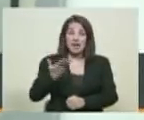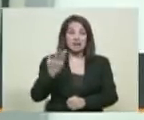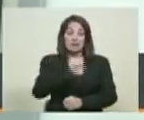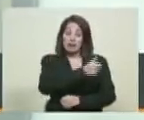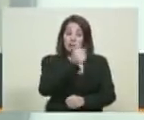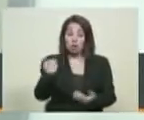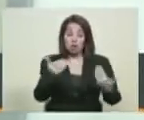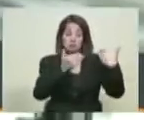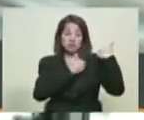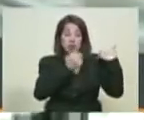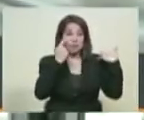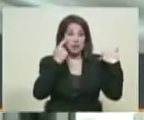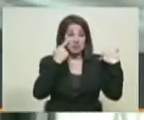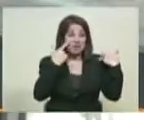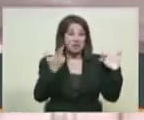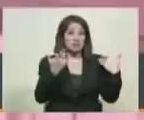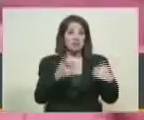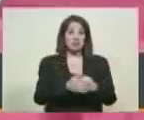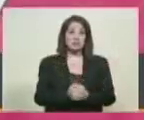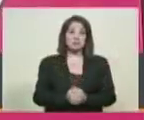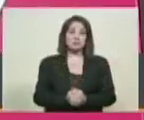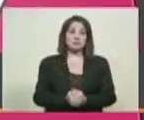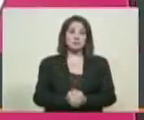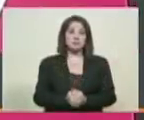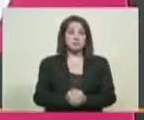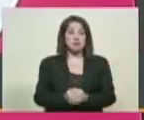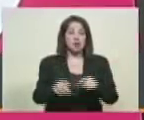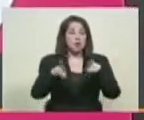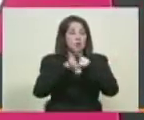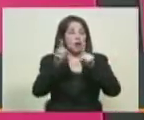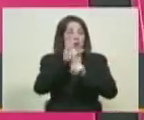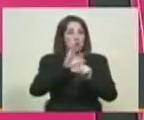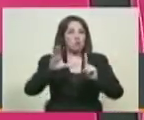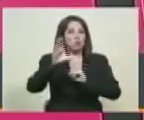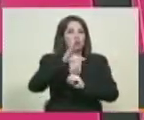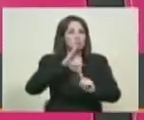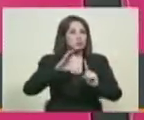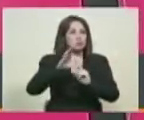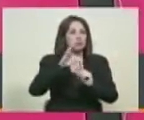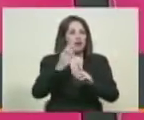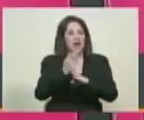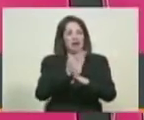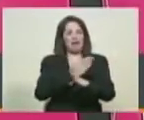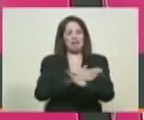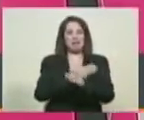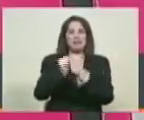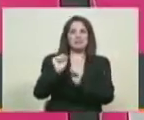porque nosotros acumulamos una cultura, pudiéramos decir una anticultura,